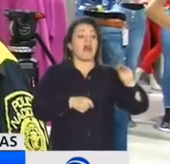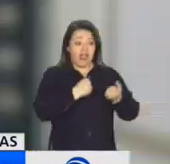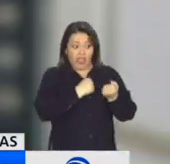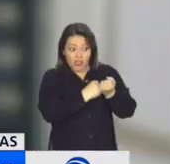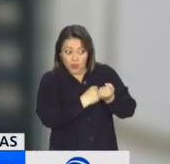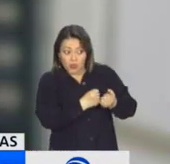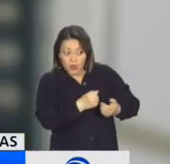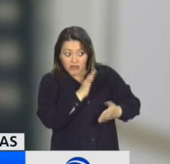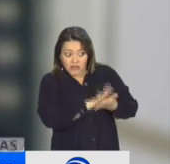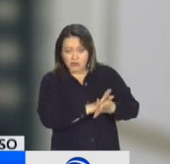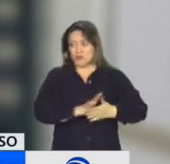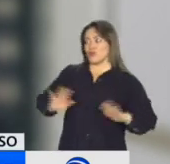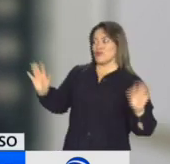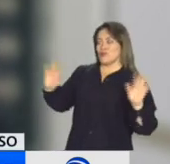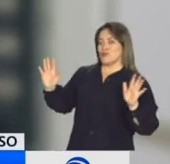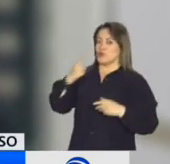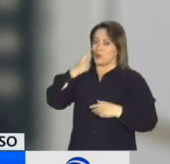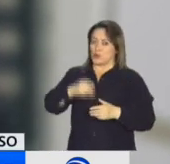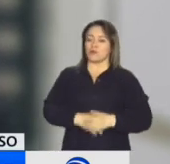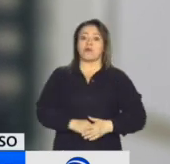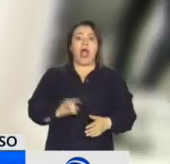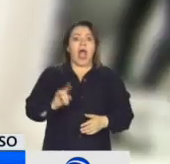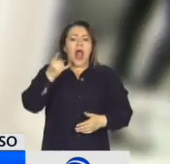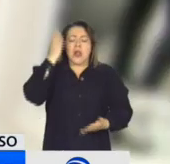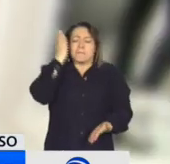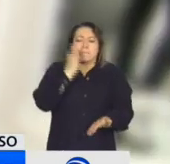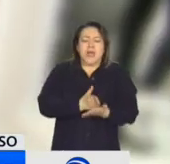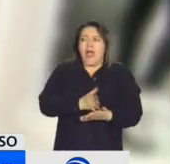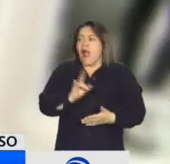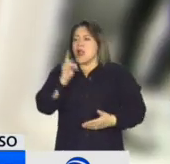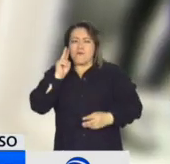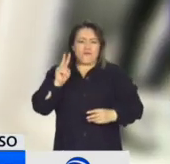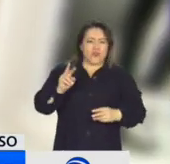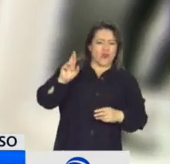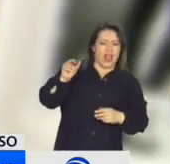mucho. La línea de emergencias 123 estará disponible las 24 horas del día